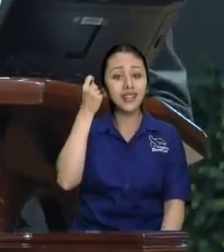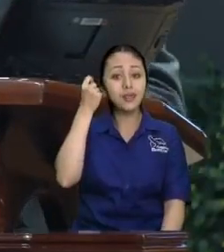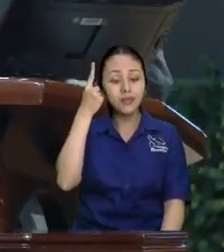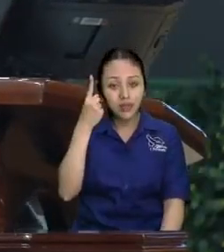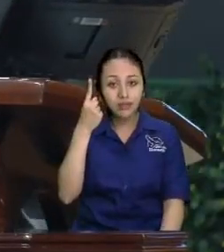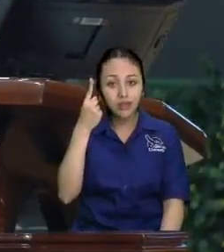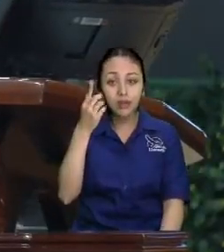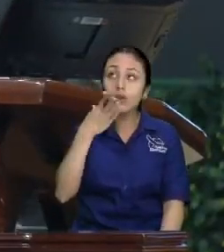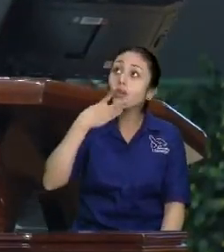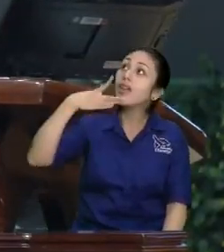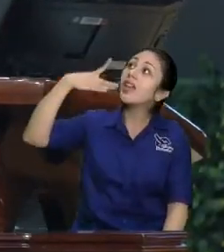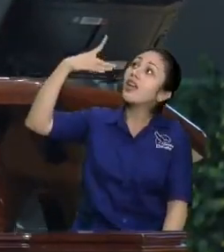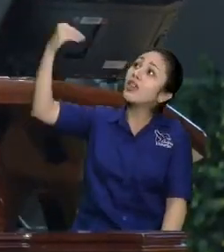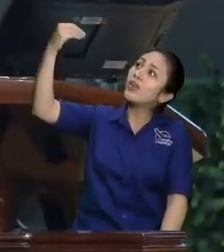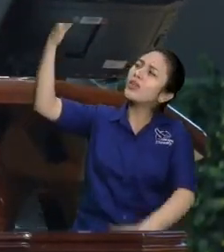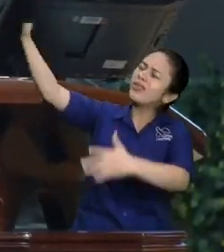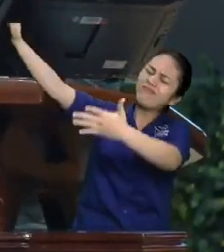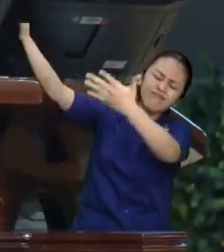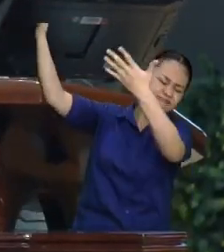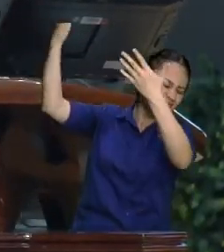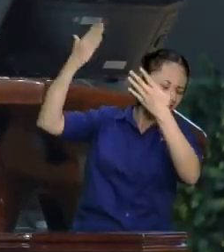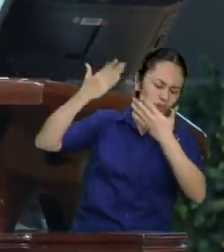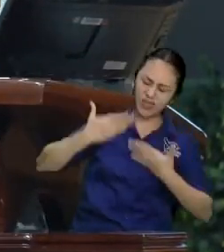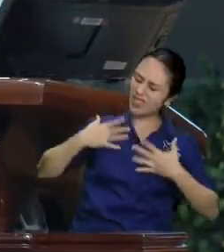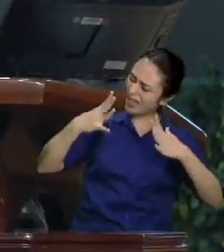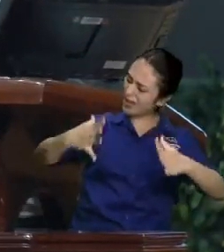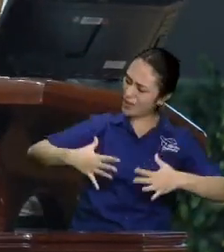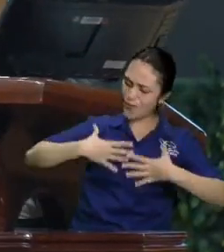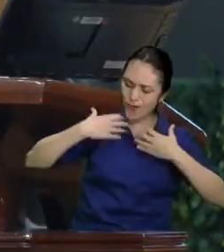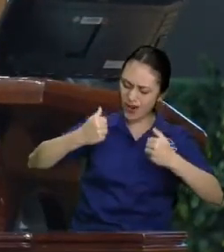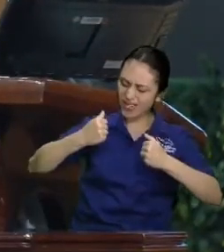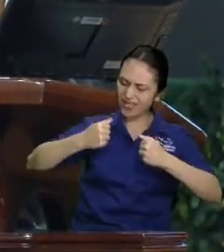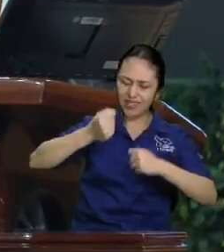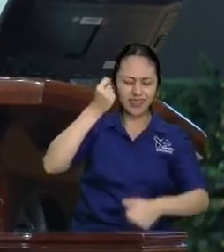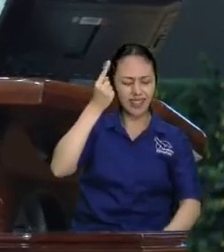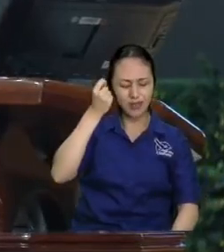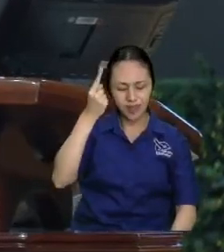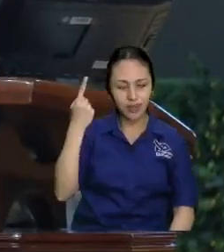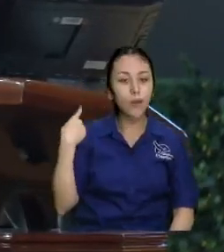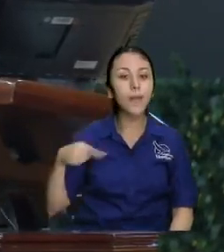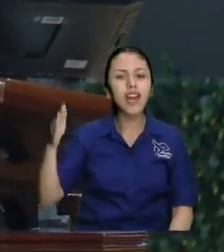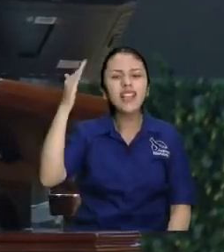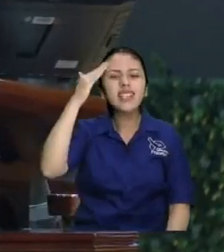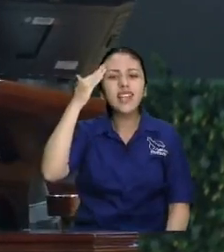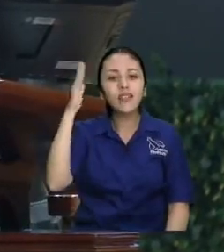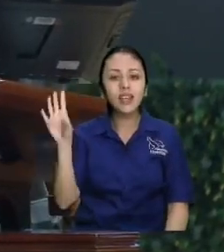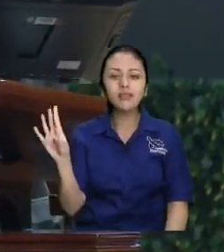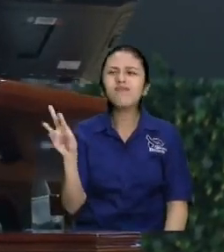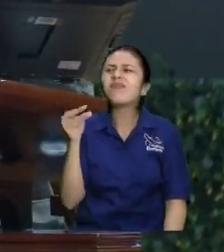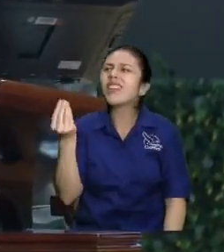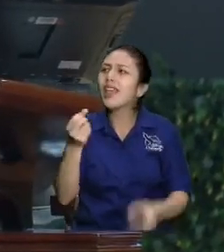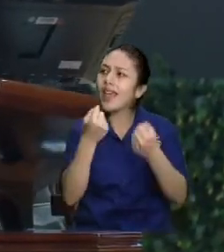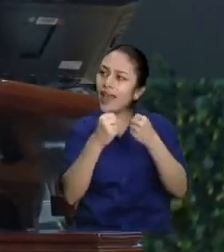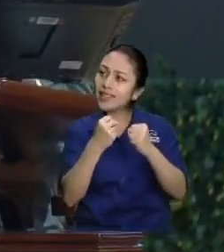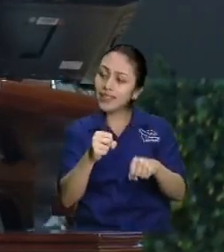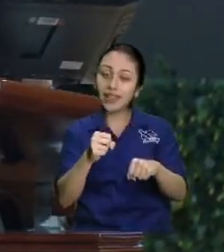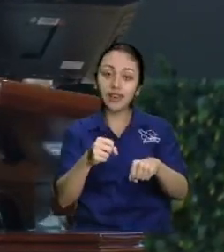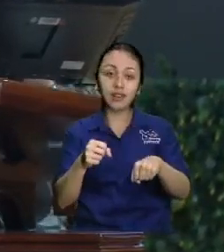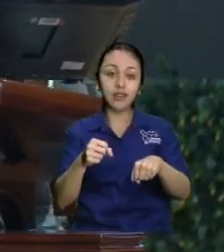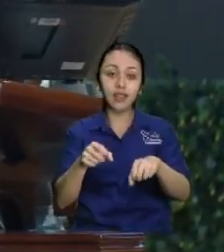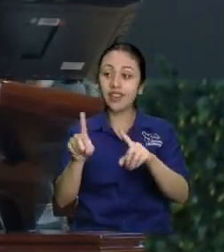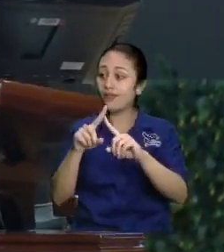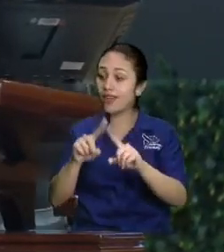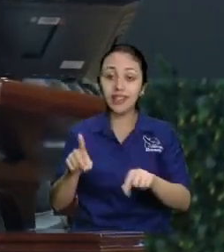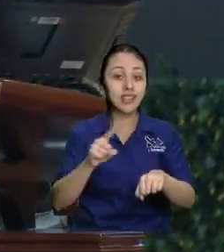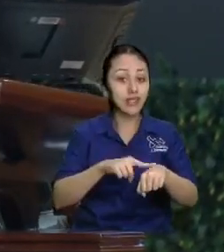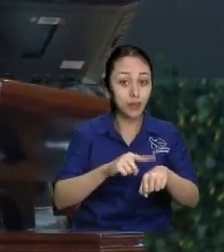Que Dios derrame sobre nosotros la fuerza del entendimiento para saber qué hacer en determinado momento. Porque,